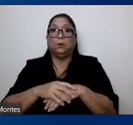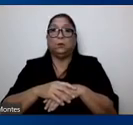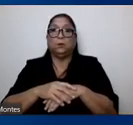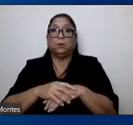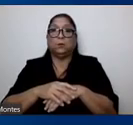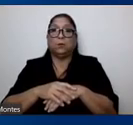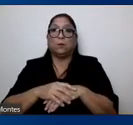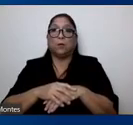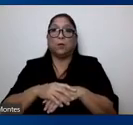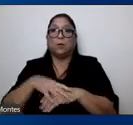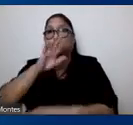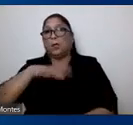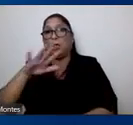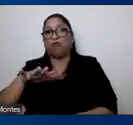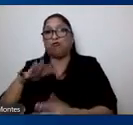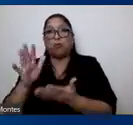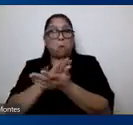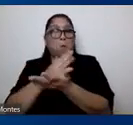la orfandad